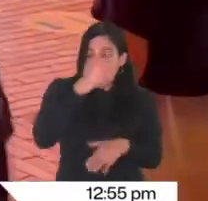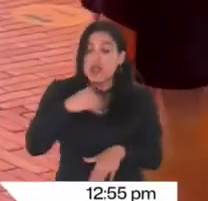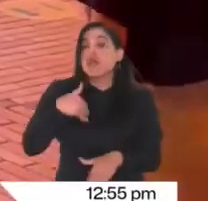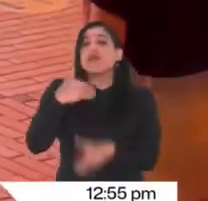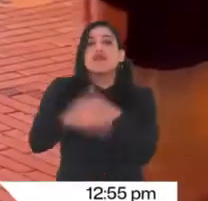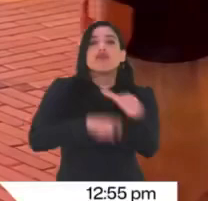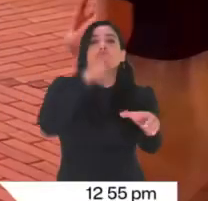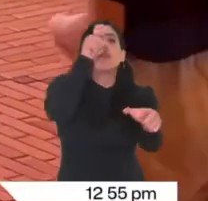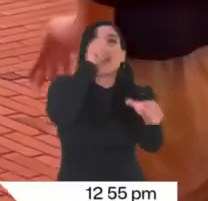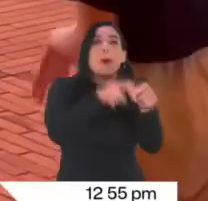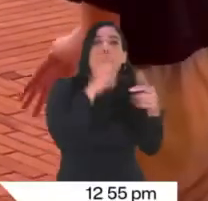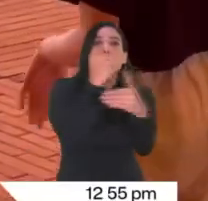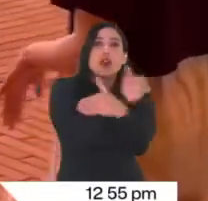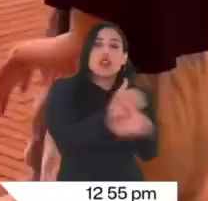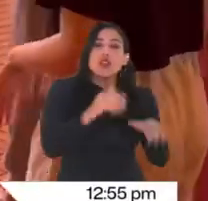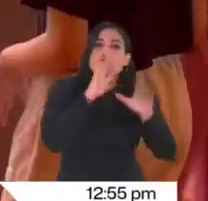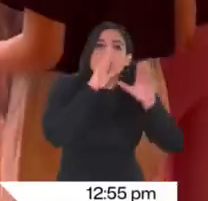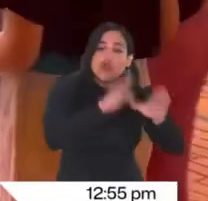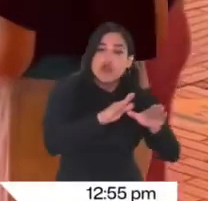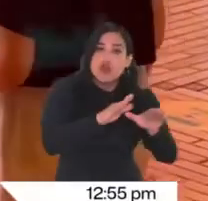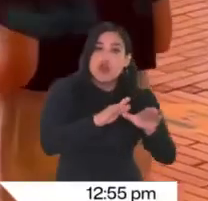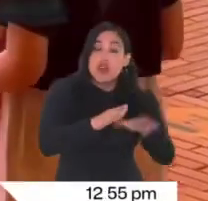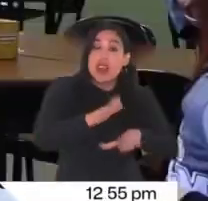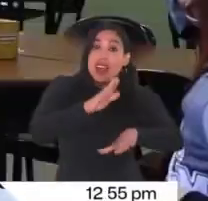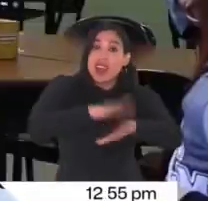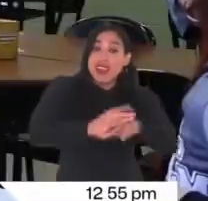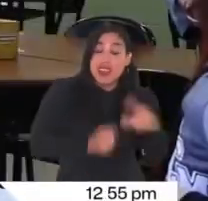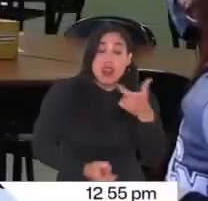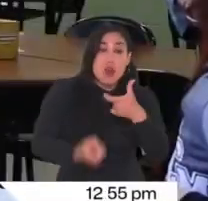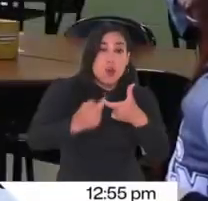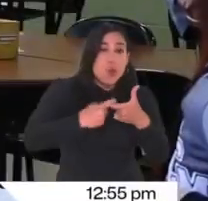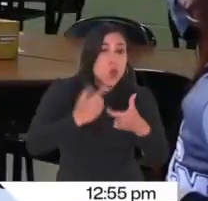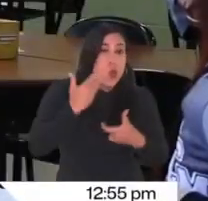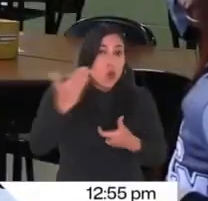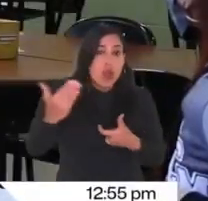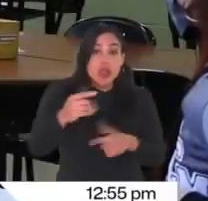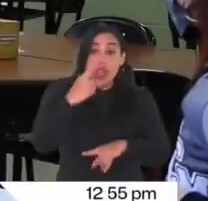matricular a los menores. Las inscripciones estarán abiertas todo el año. En otras noticias.